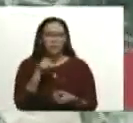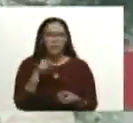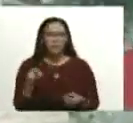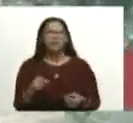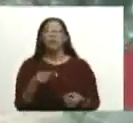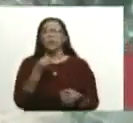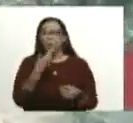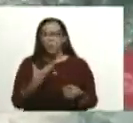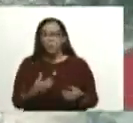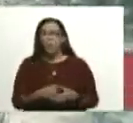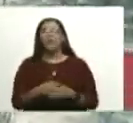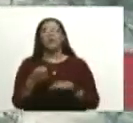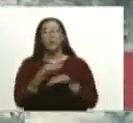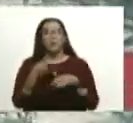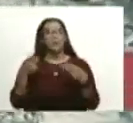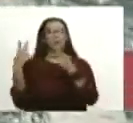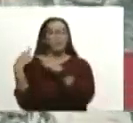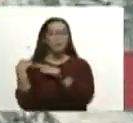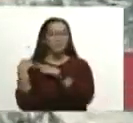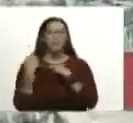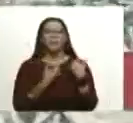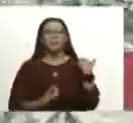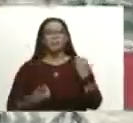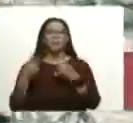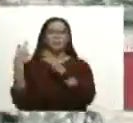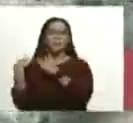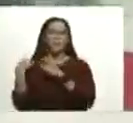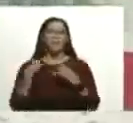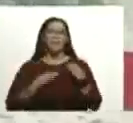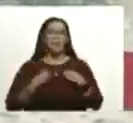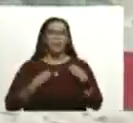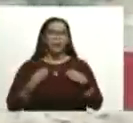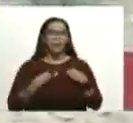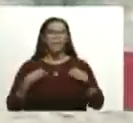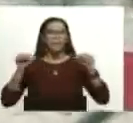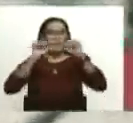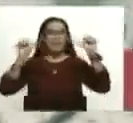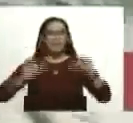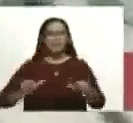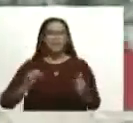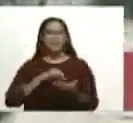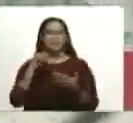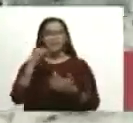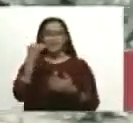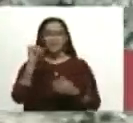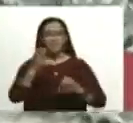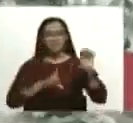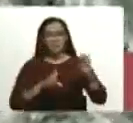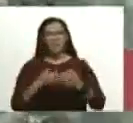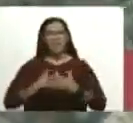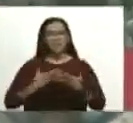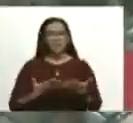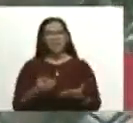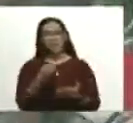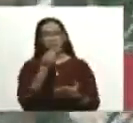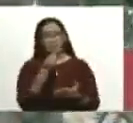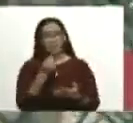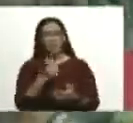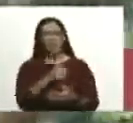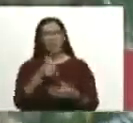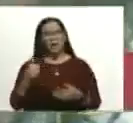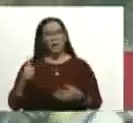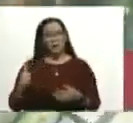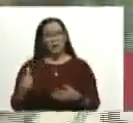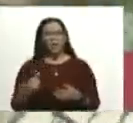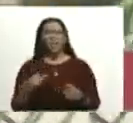Bueno, hay un gobierno responsable, un presidente responsable que se preocupa por el Sistema Nacional de Zoológicos y que le garantiza los alimentos a cada uno